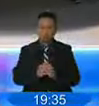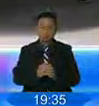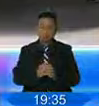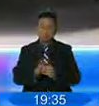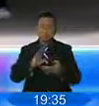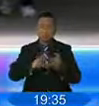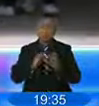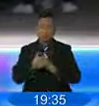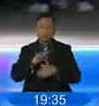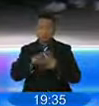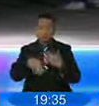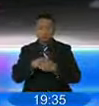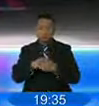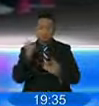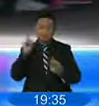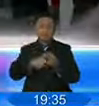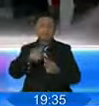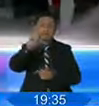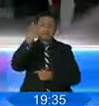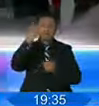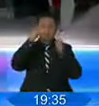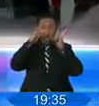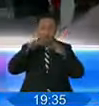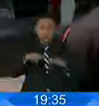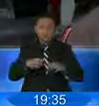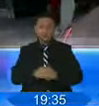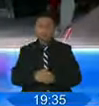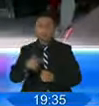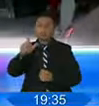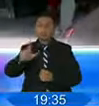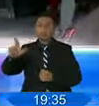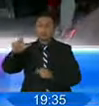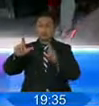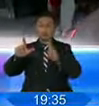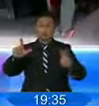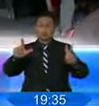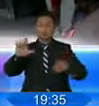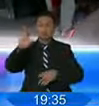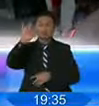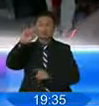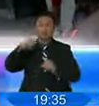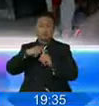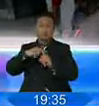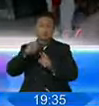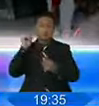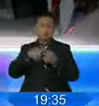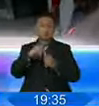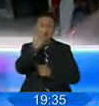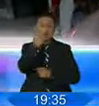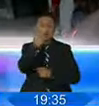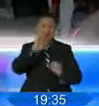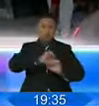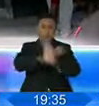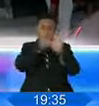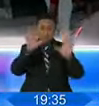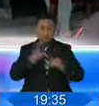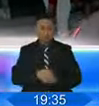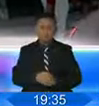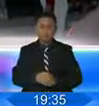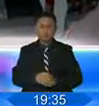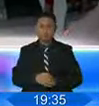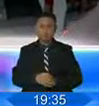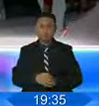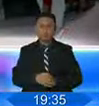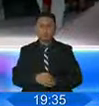de la comunidad hasta el 1 de septiembre. Estamos de lunes a viernes de 8 y media a 11 de la mañana. En